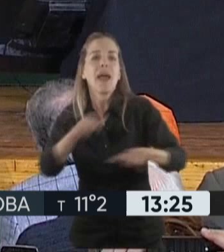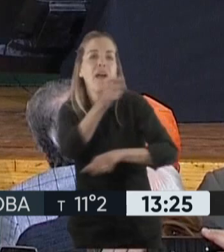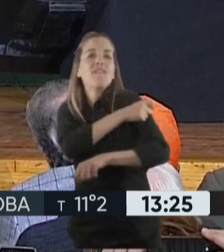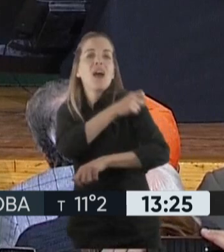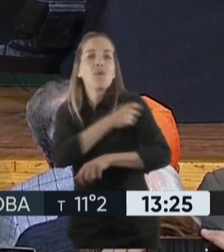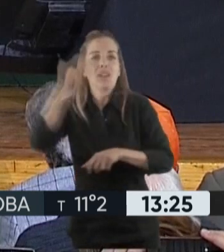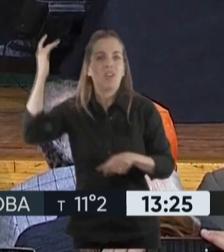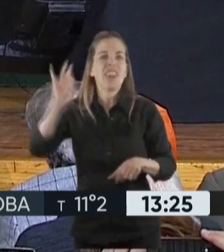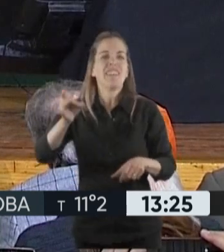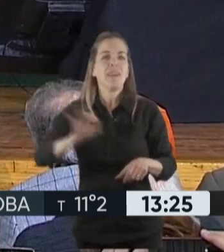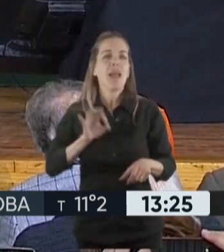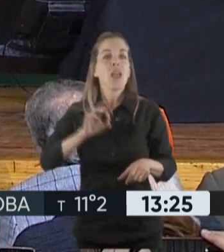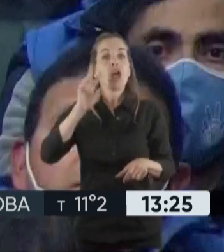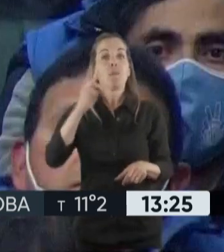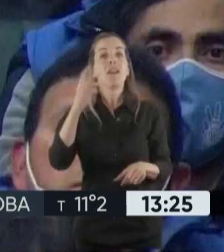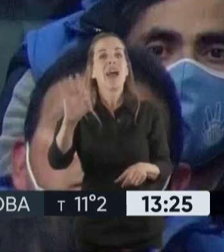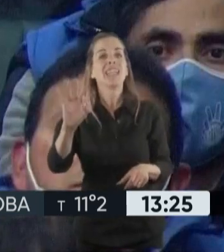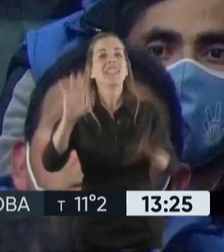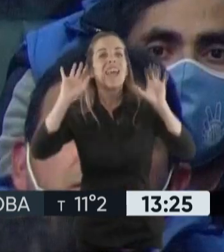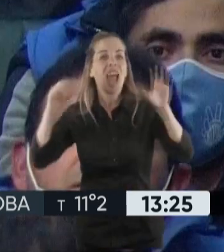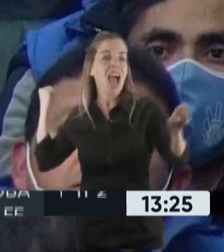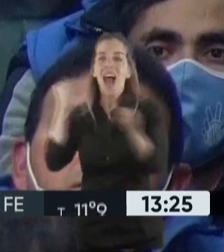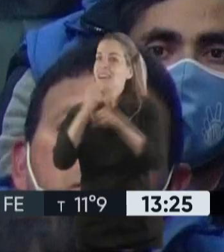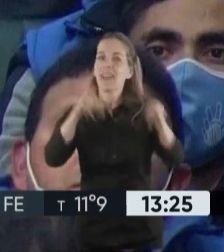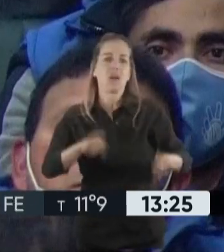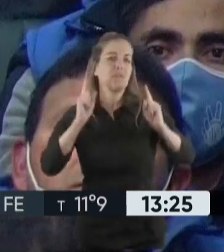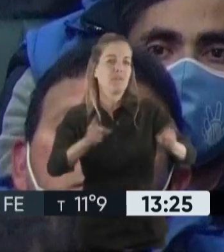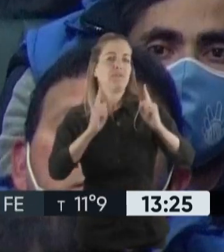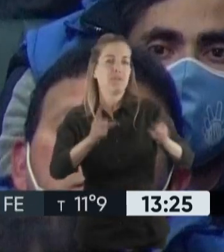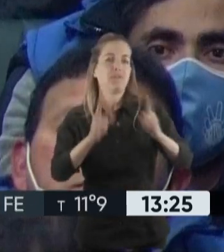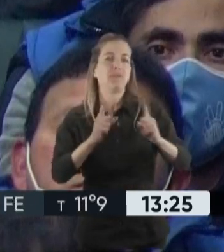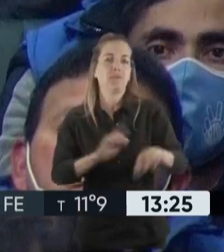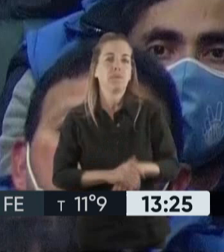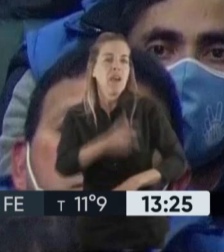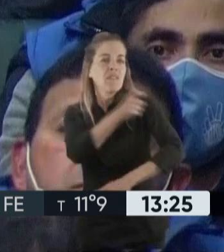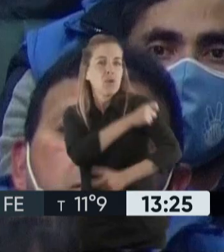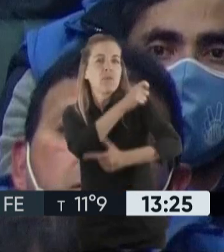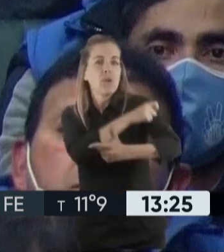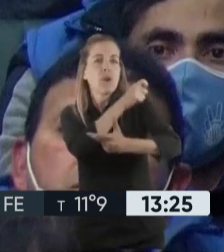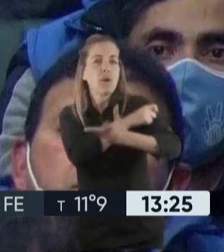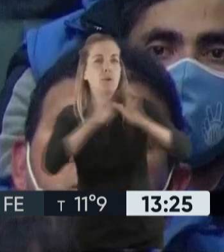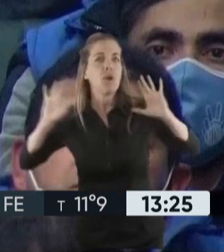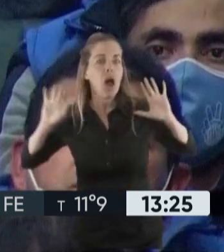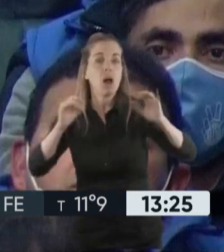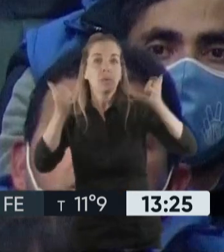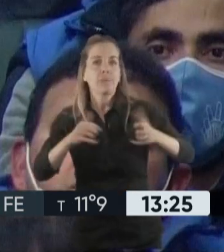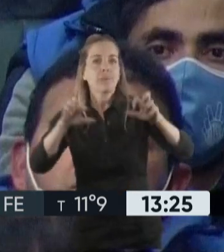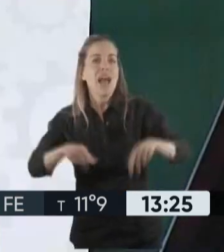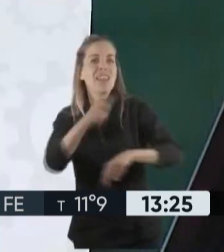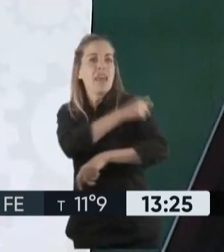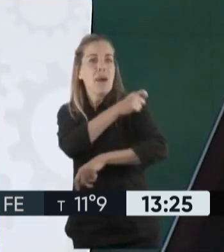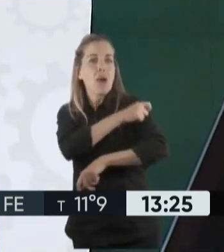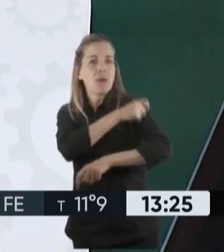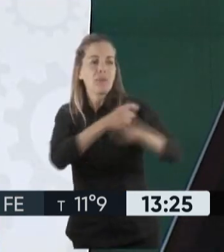del 2020. Y no paramos de vacunar desde entonces. Y llevamos adelante la vacunación